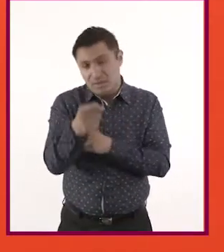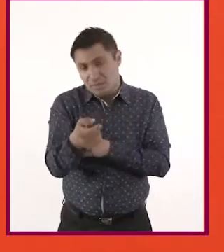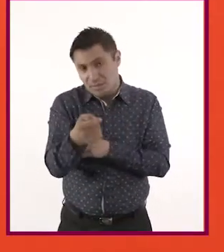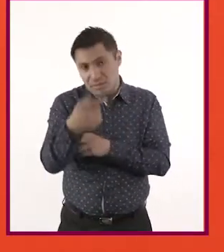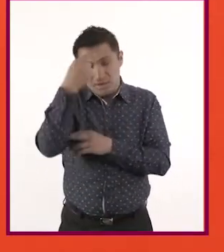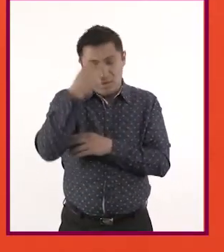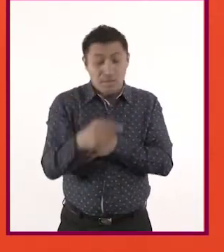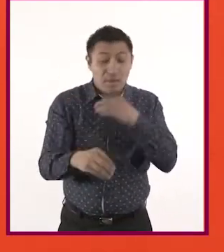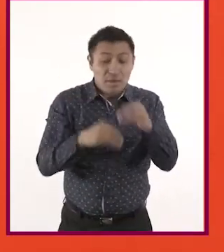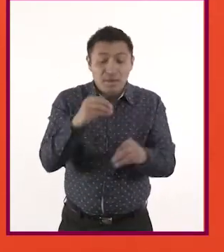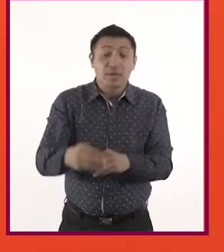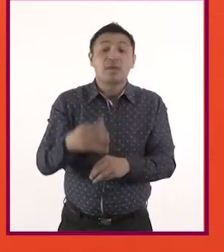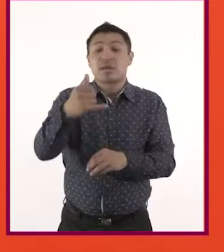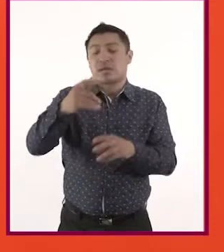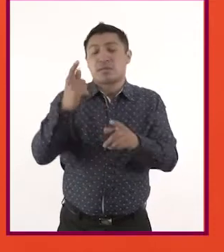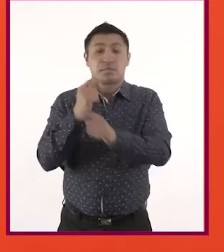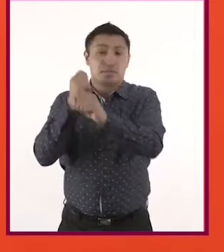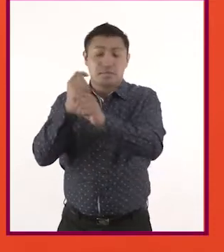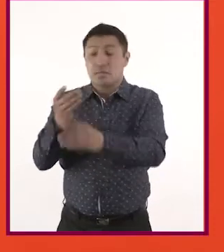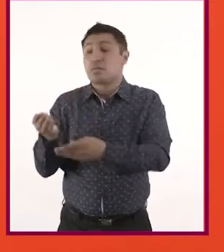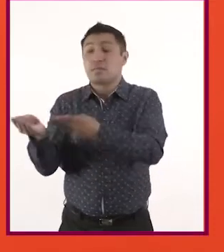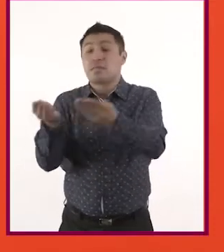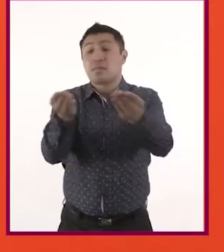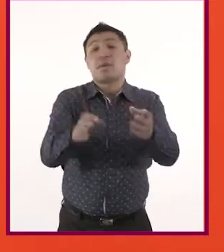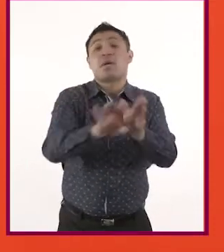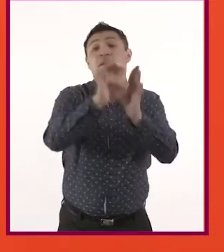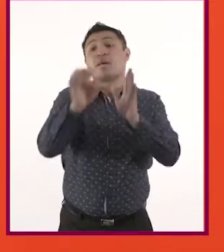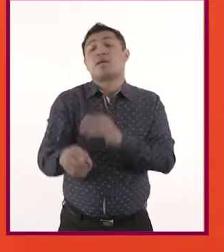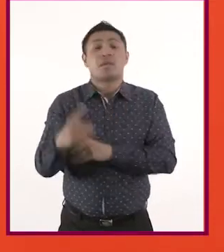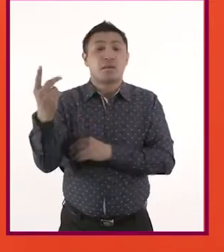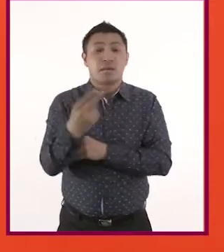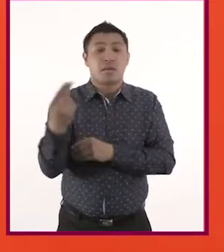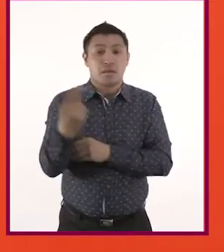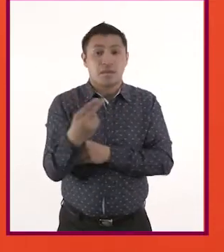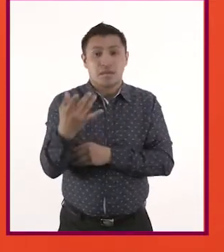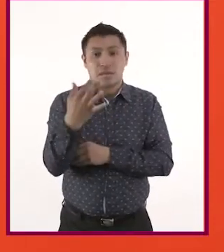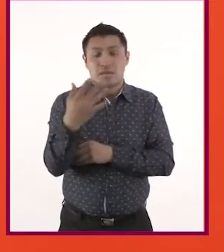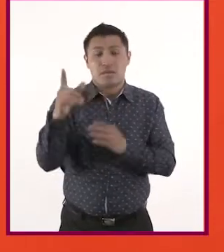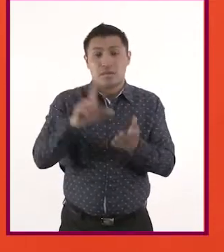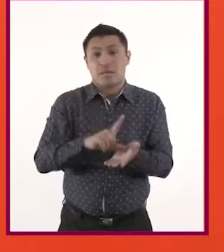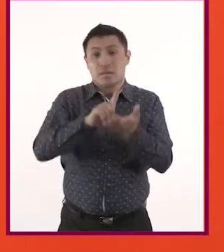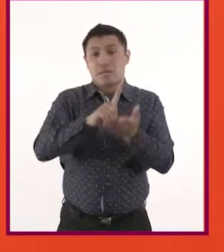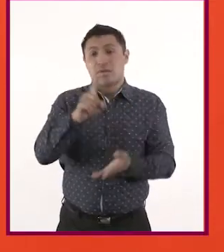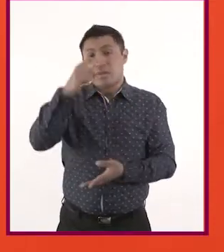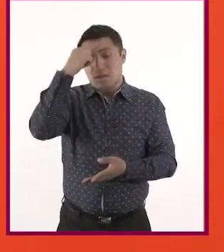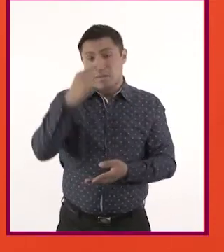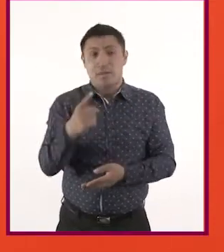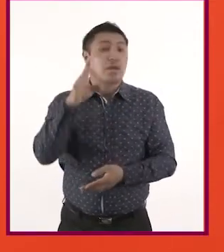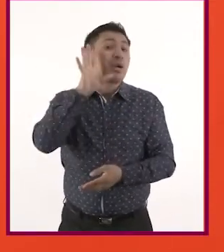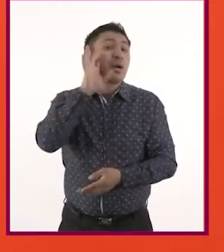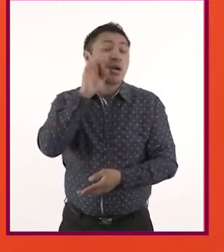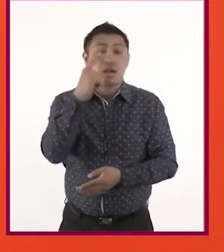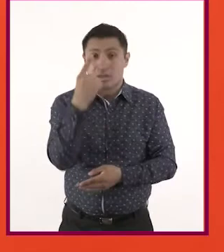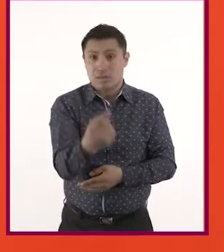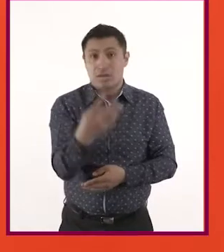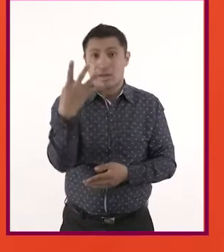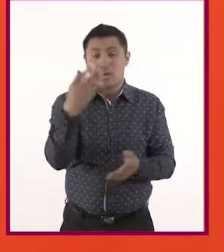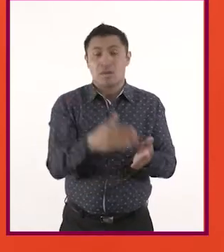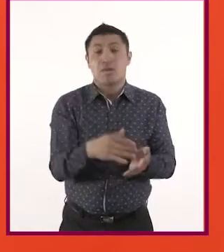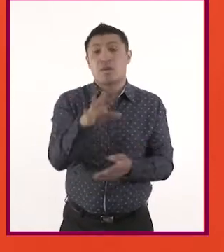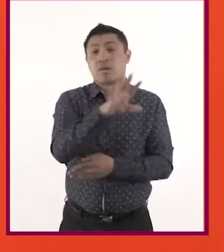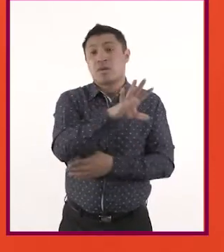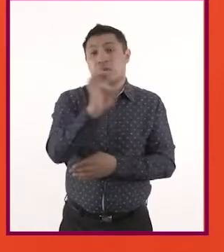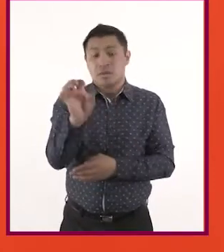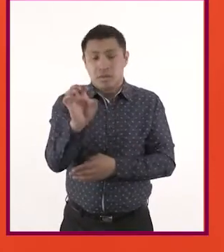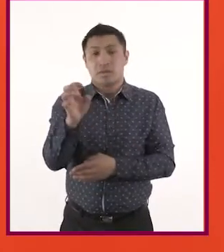su procesamiento y transporte. Por ejemplo, se necesitan 50 litros de agua para producir una naranja y